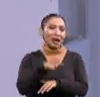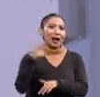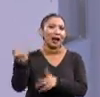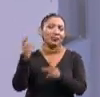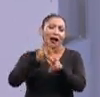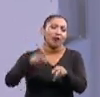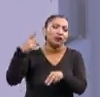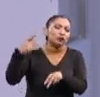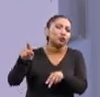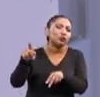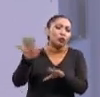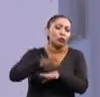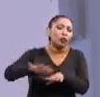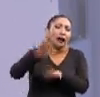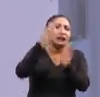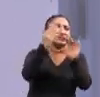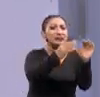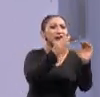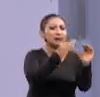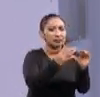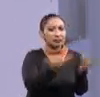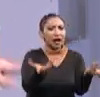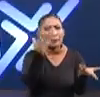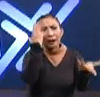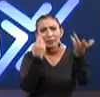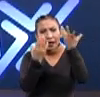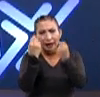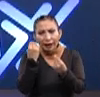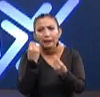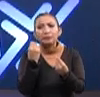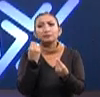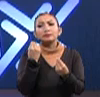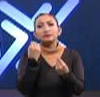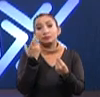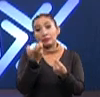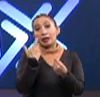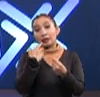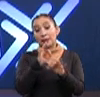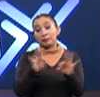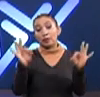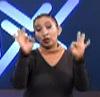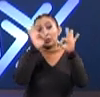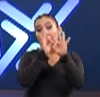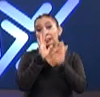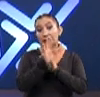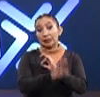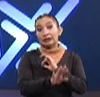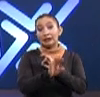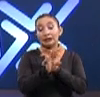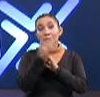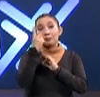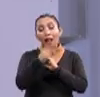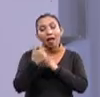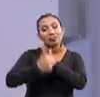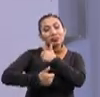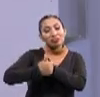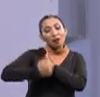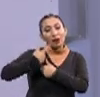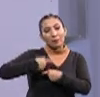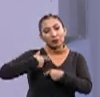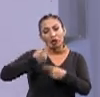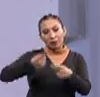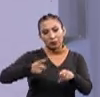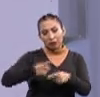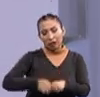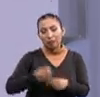pues analizaremos mucho la parte de la enseñanza, ¿no? Del aprendizaje, que es una parte fundamental en la carrera de un